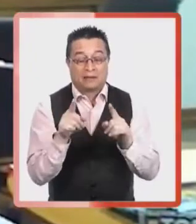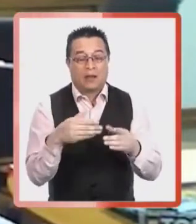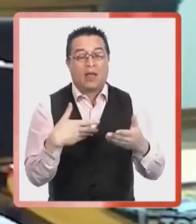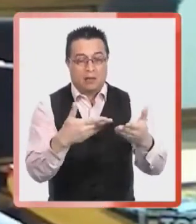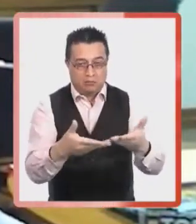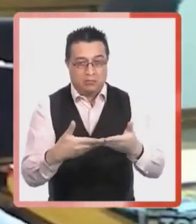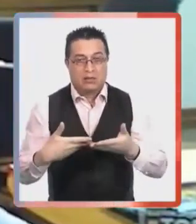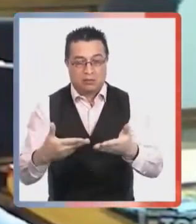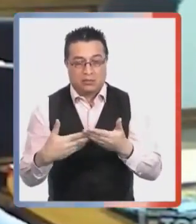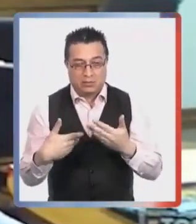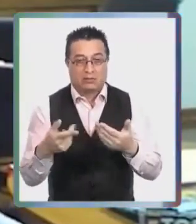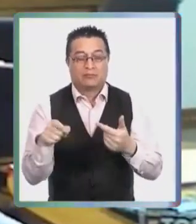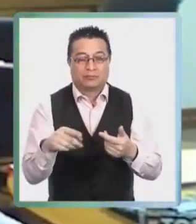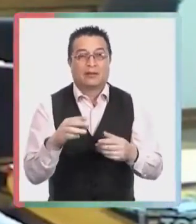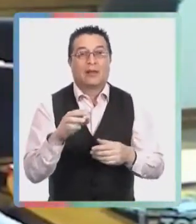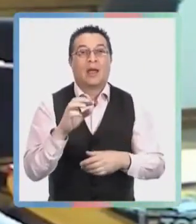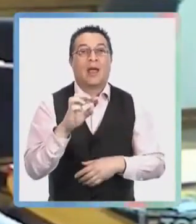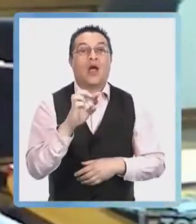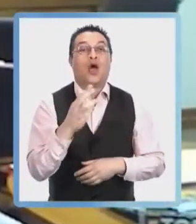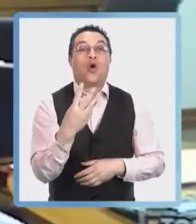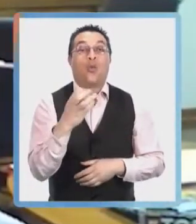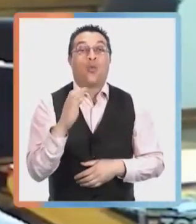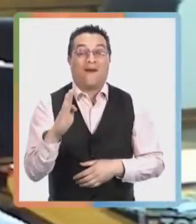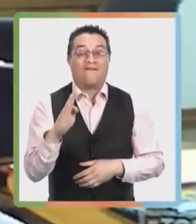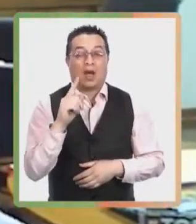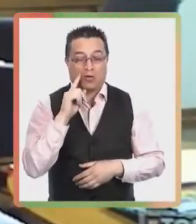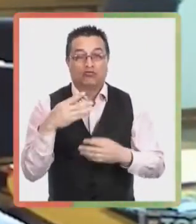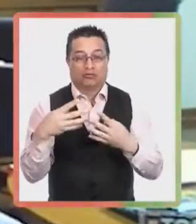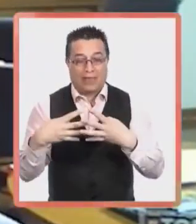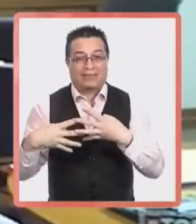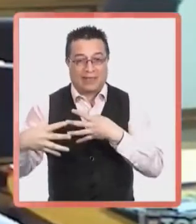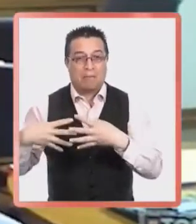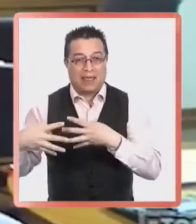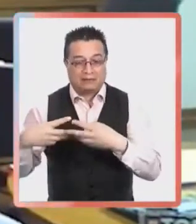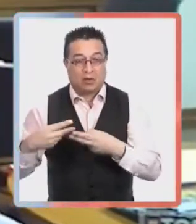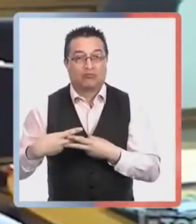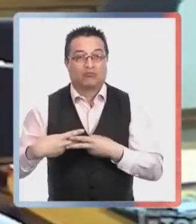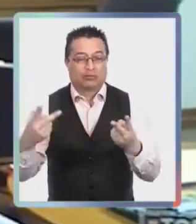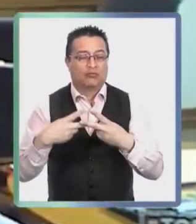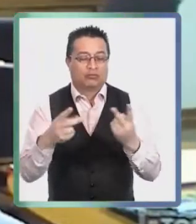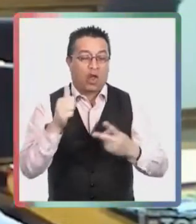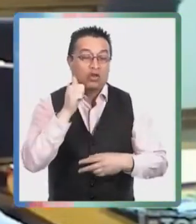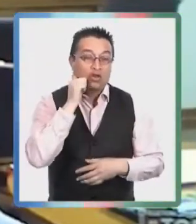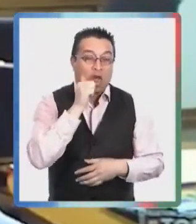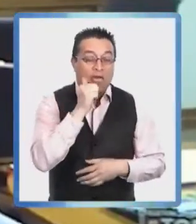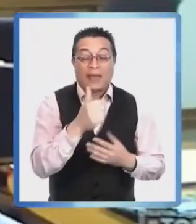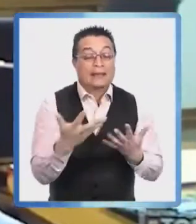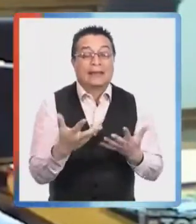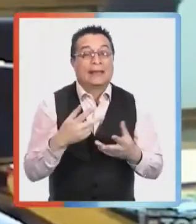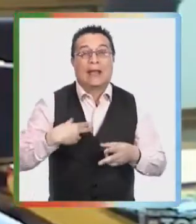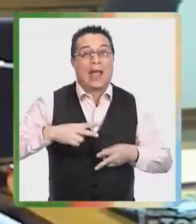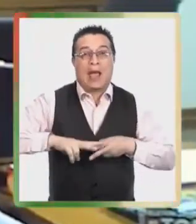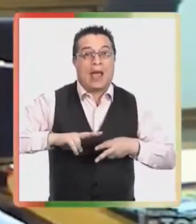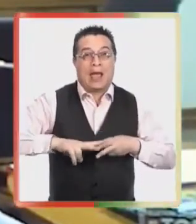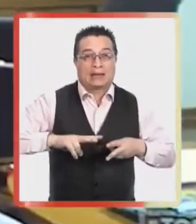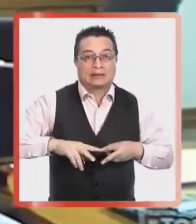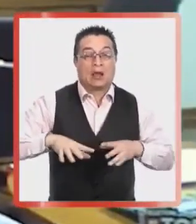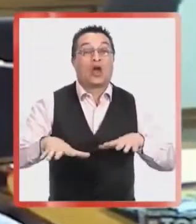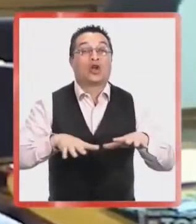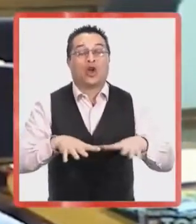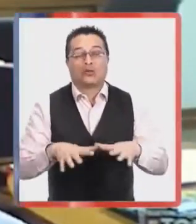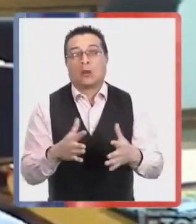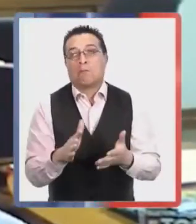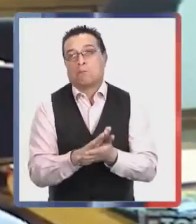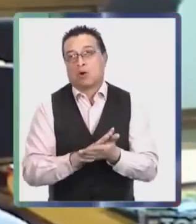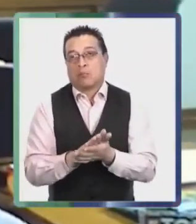tenemos los invito a visitar nuestra página web una página de transparencia donde publicamos todos los días que hacemos cosas